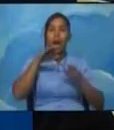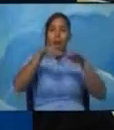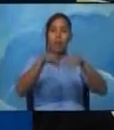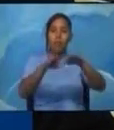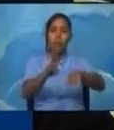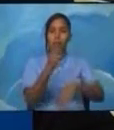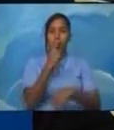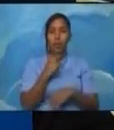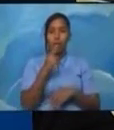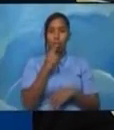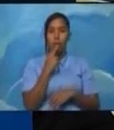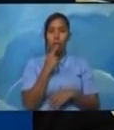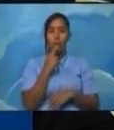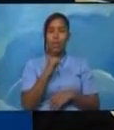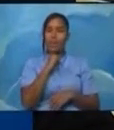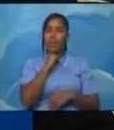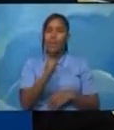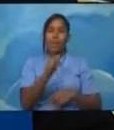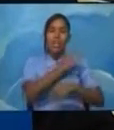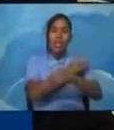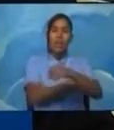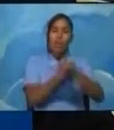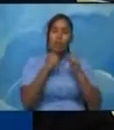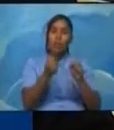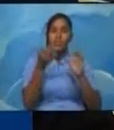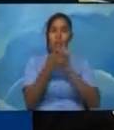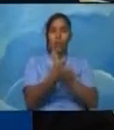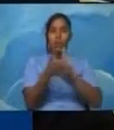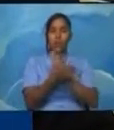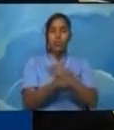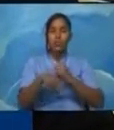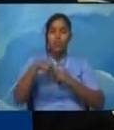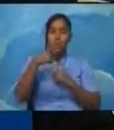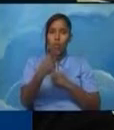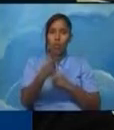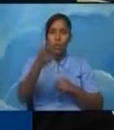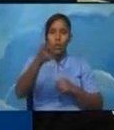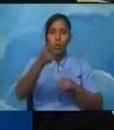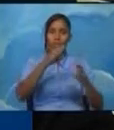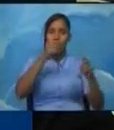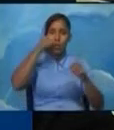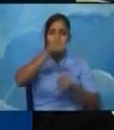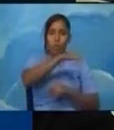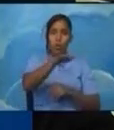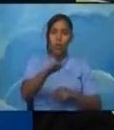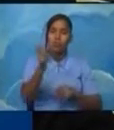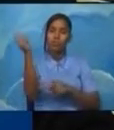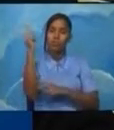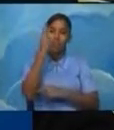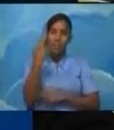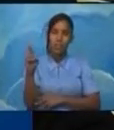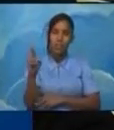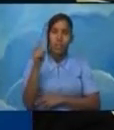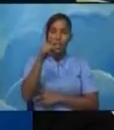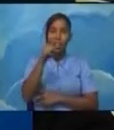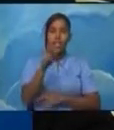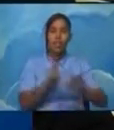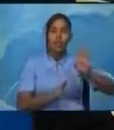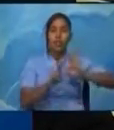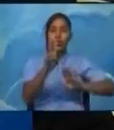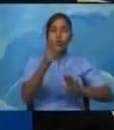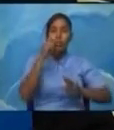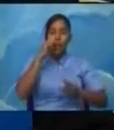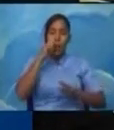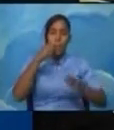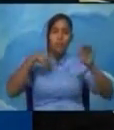Porque, hermanos, era tremendo lo que había sucedido cuando esta sublevación en Cades Barnea. Aquellos 12